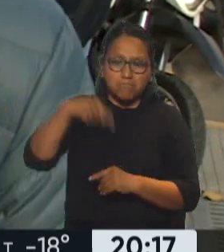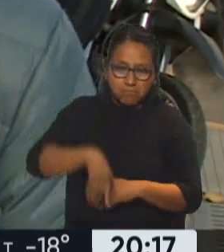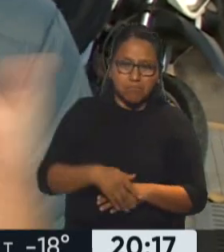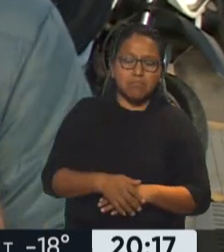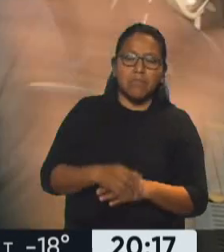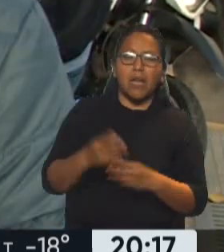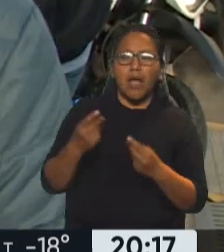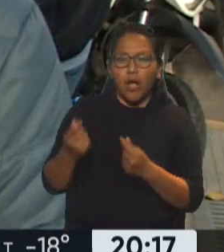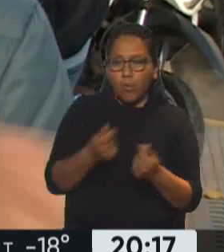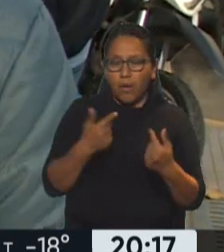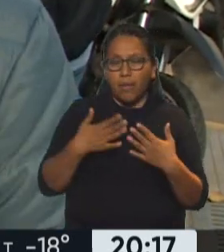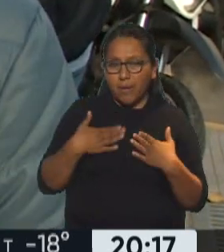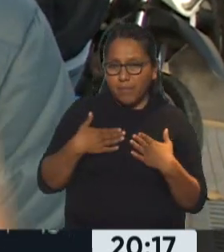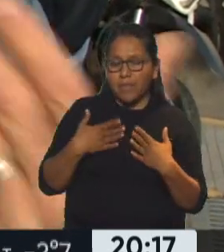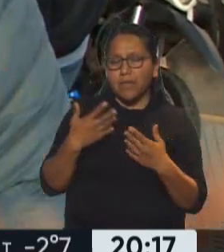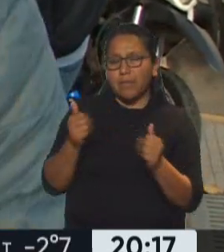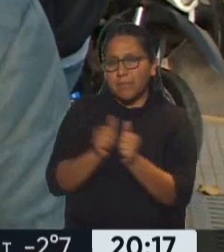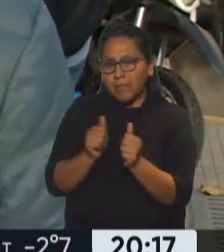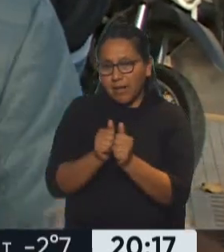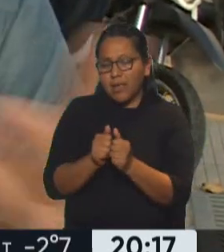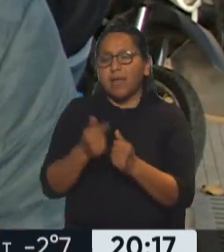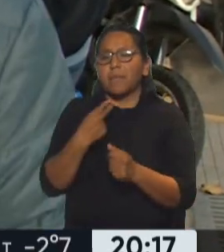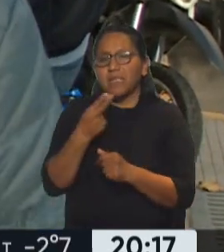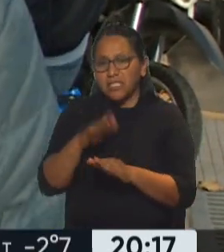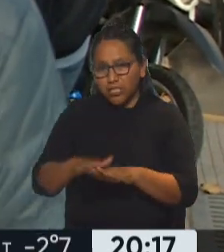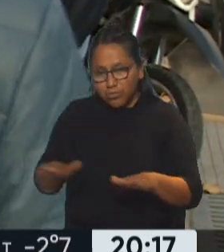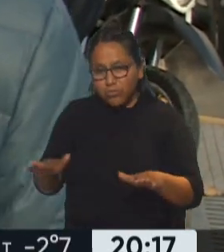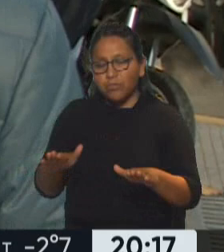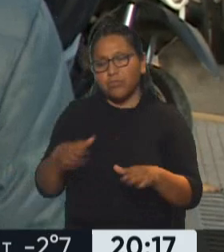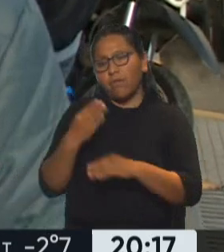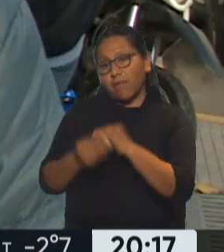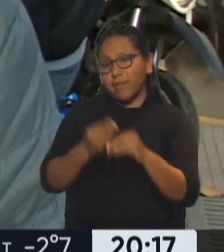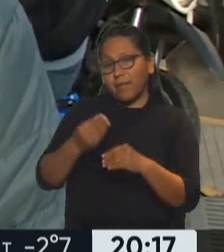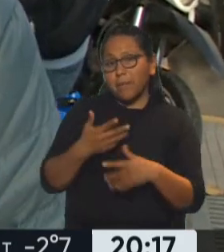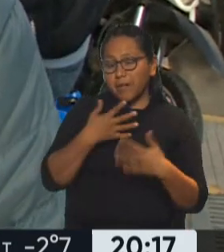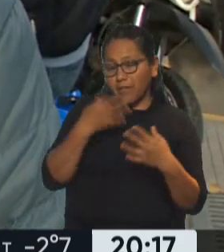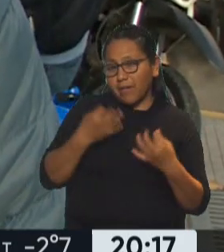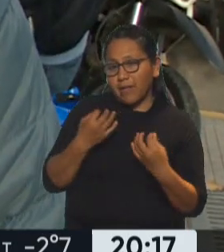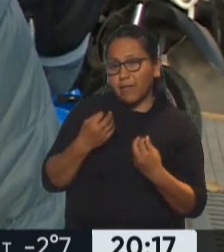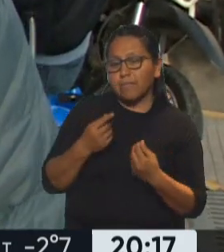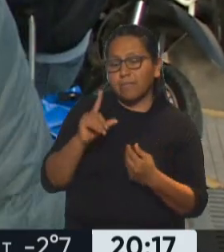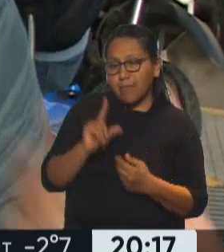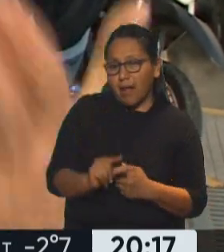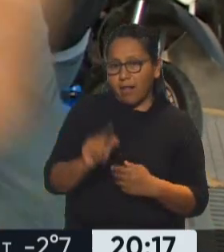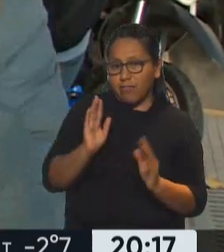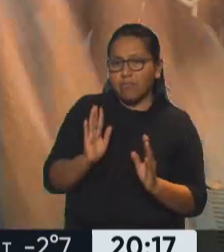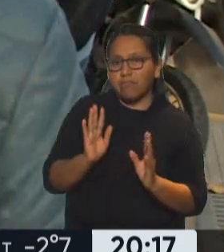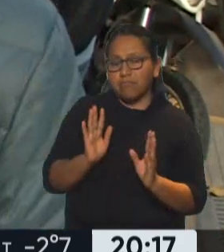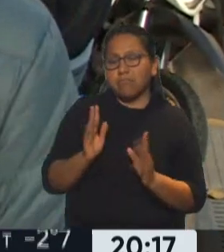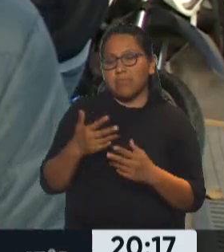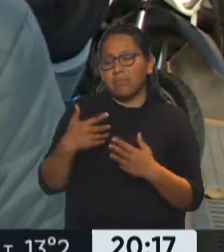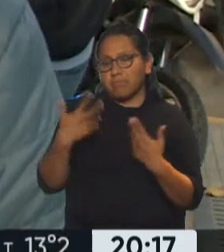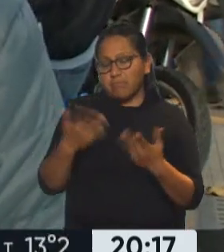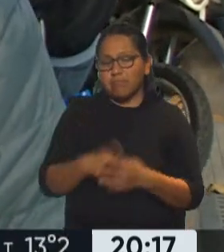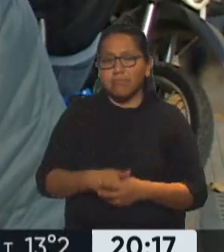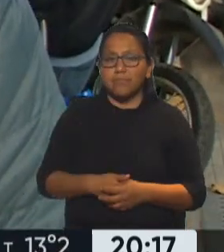para comprar para mí para mi pareja en este caso también para mis hijos o familiares porque la verdad que sí bastante redituable incluso para el viaje y